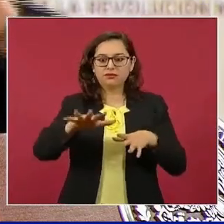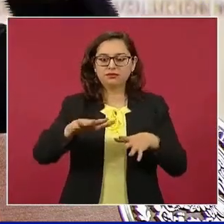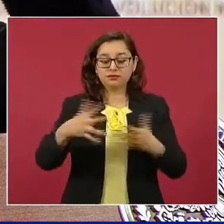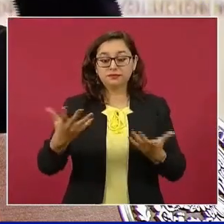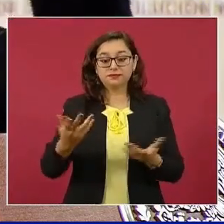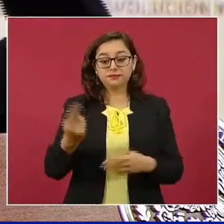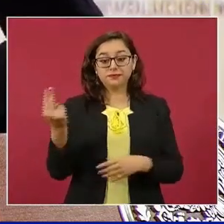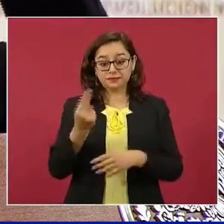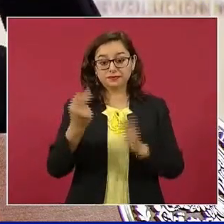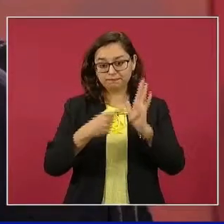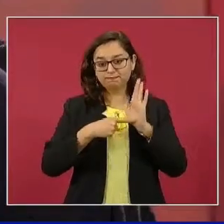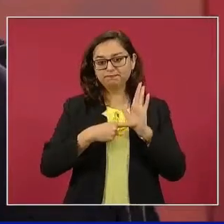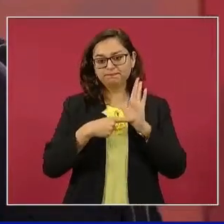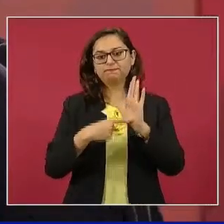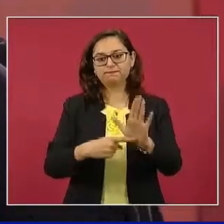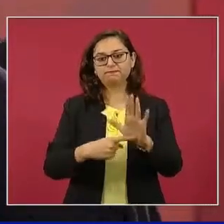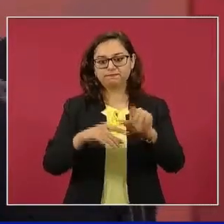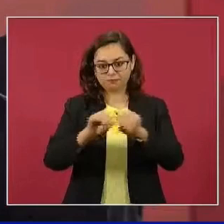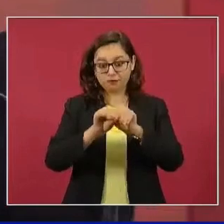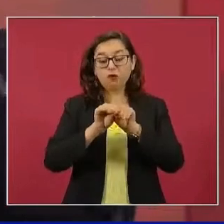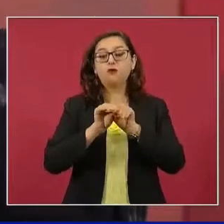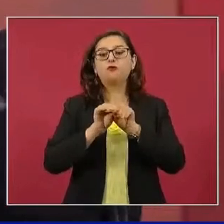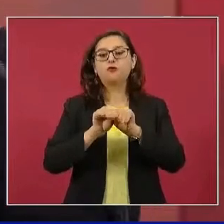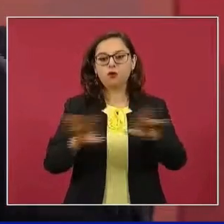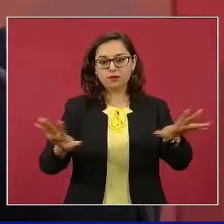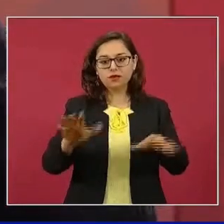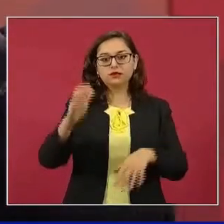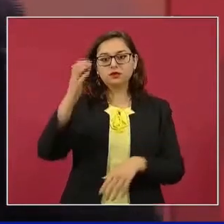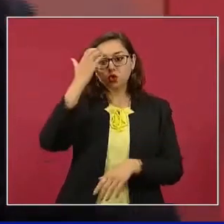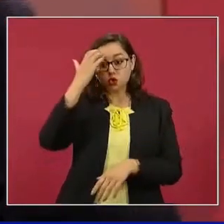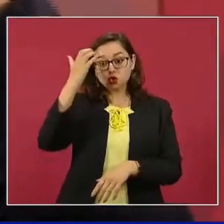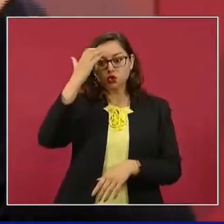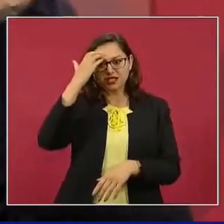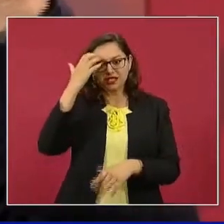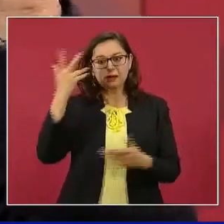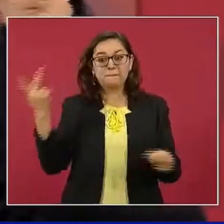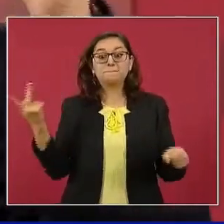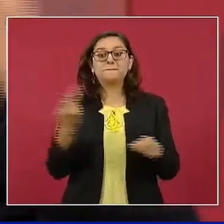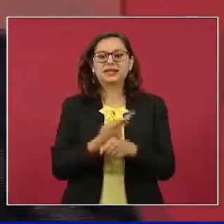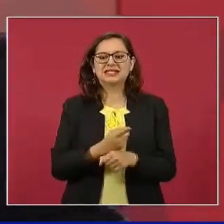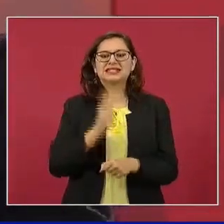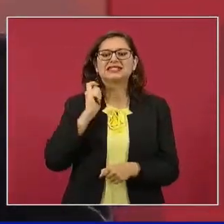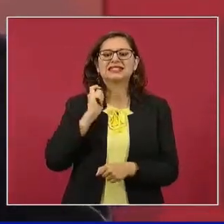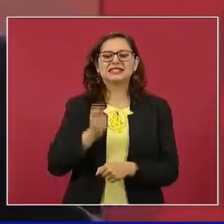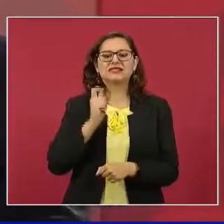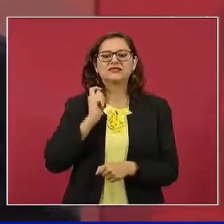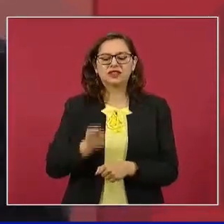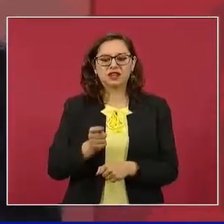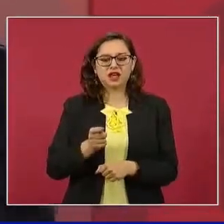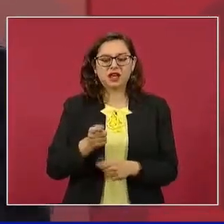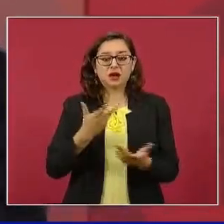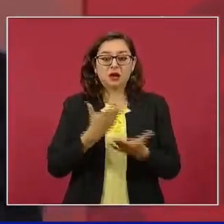que los que nos ven conozcan qué fue lo que sucedió, porque